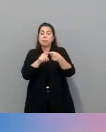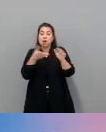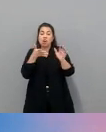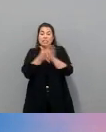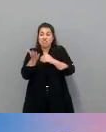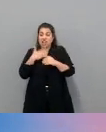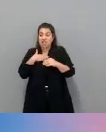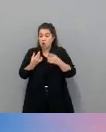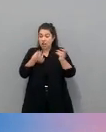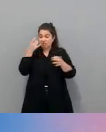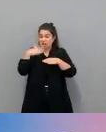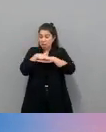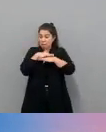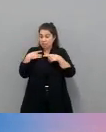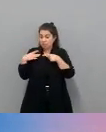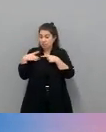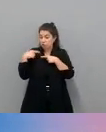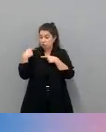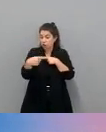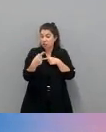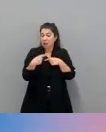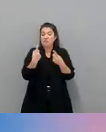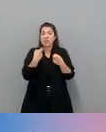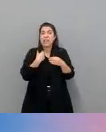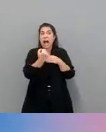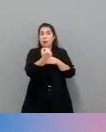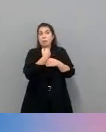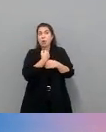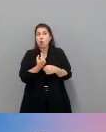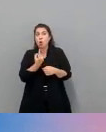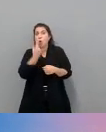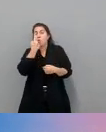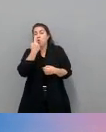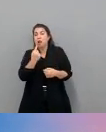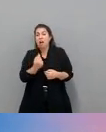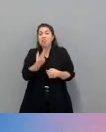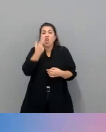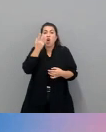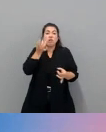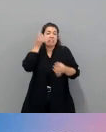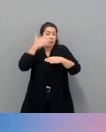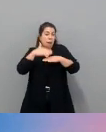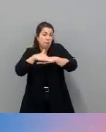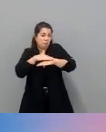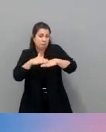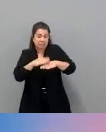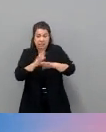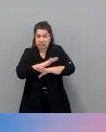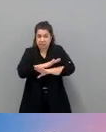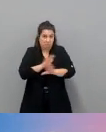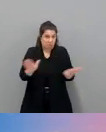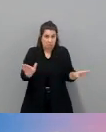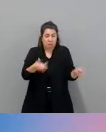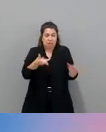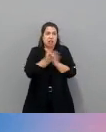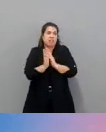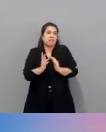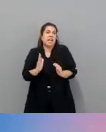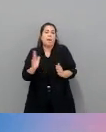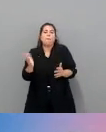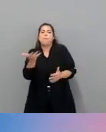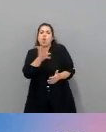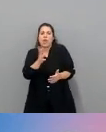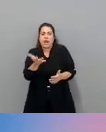diaria necesito el apoyo en 1 o 2 actividades básicas, que es una dependencia moderada de una